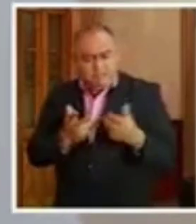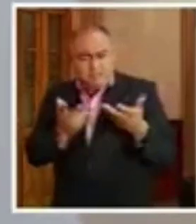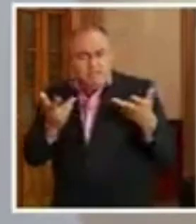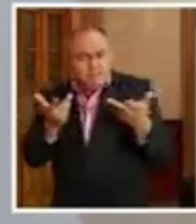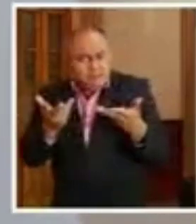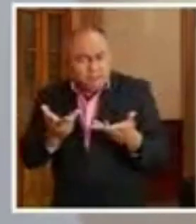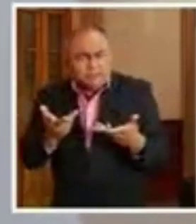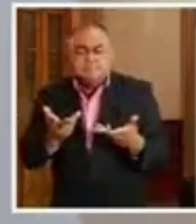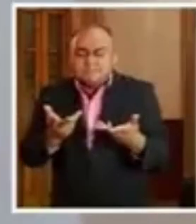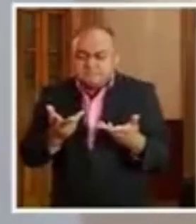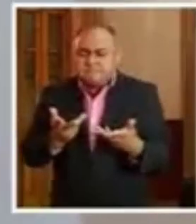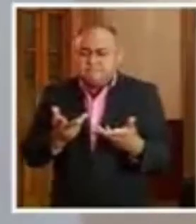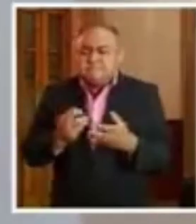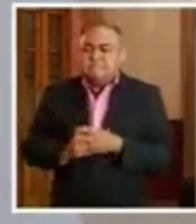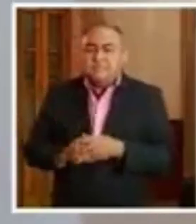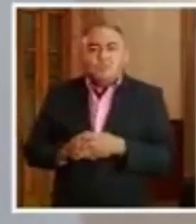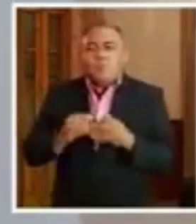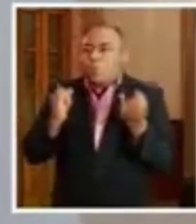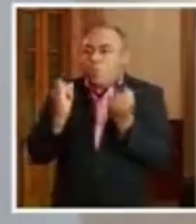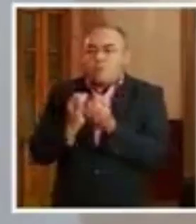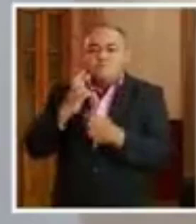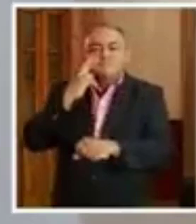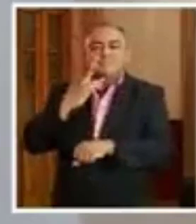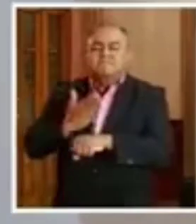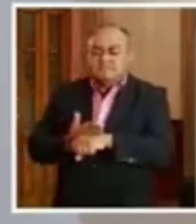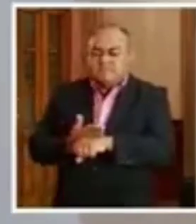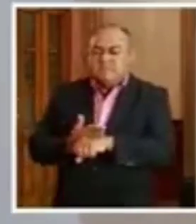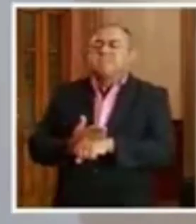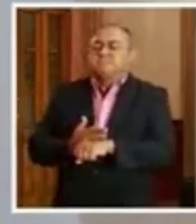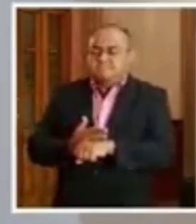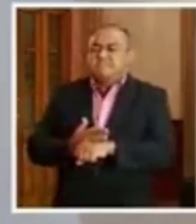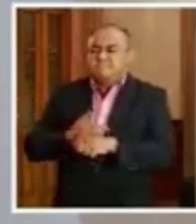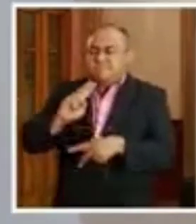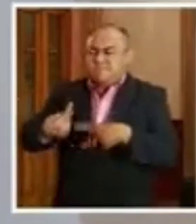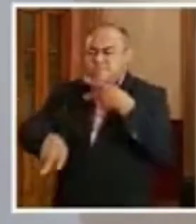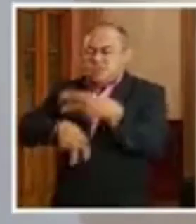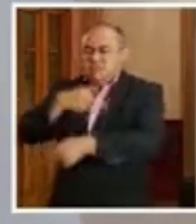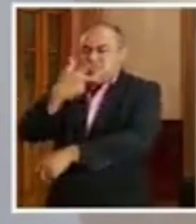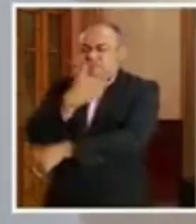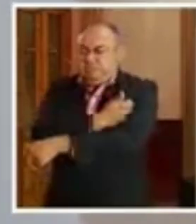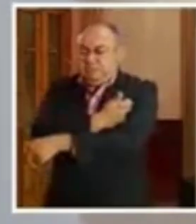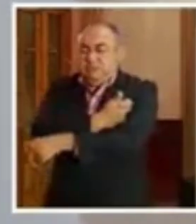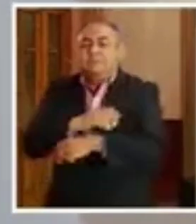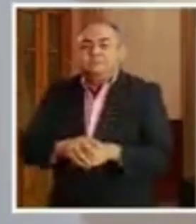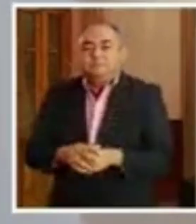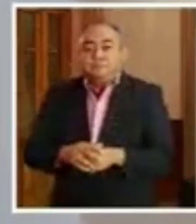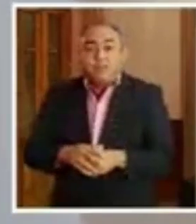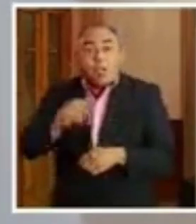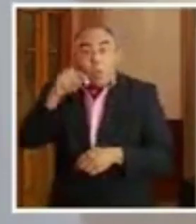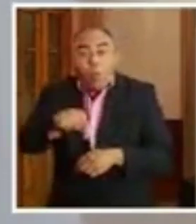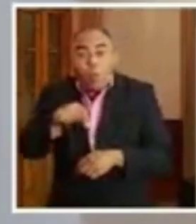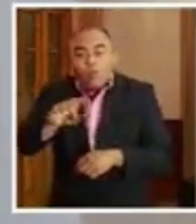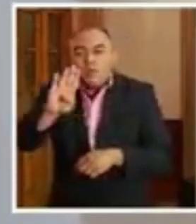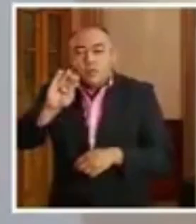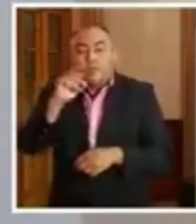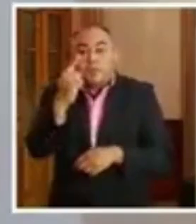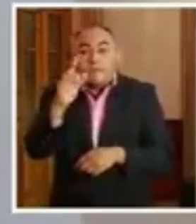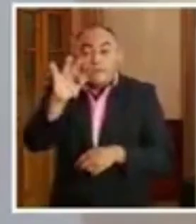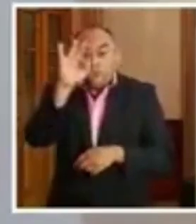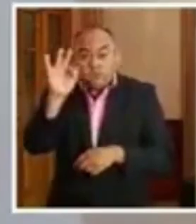y con esa corresponsabilidad, hoy el 91% de la población está